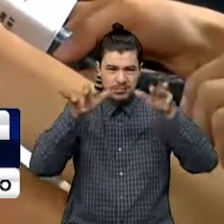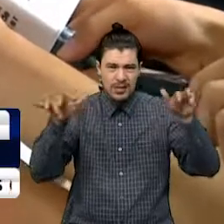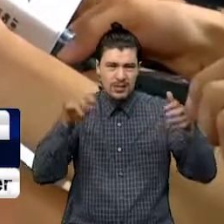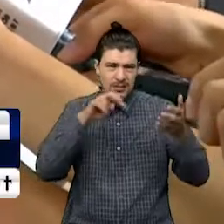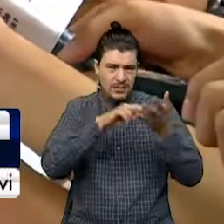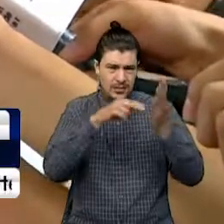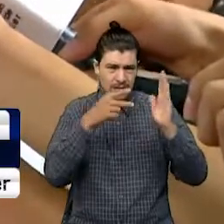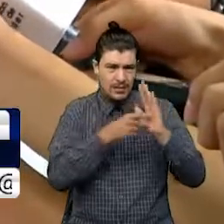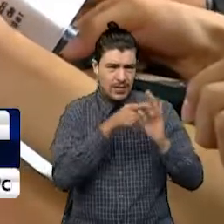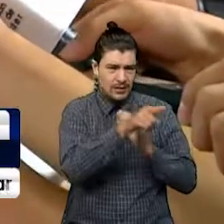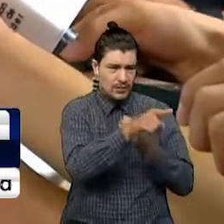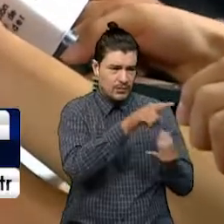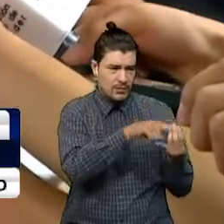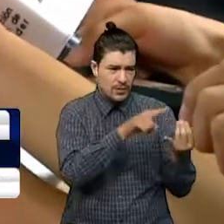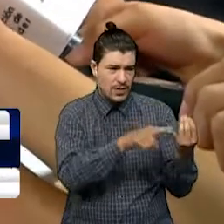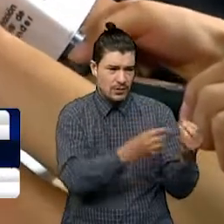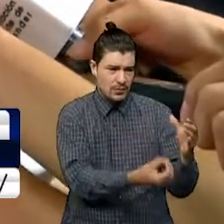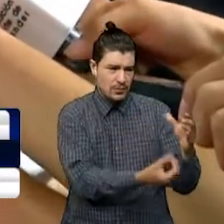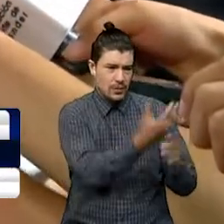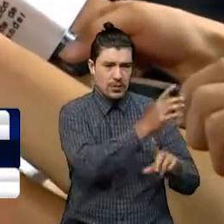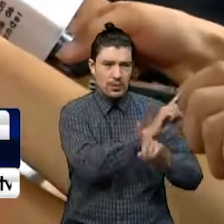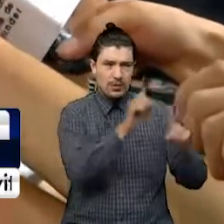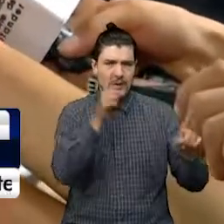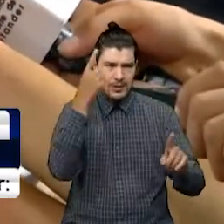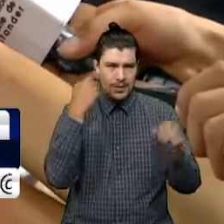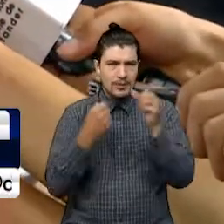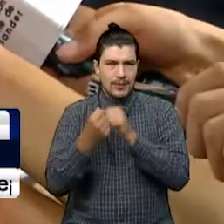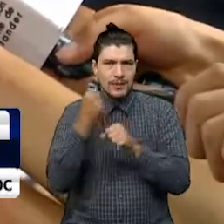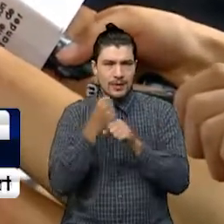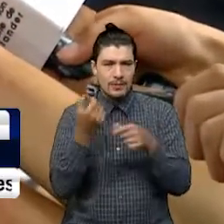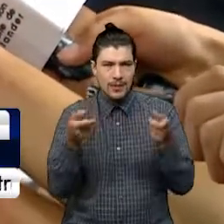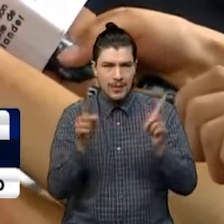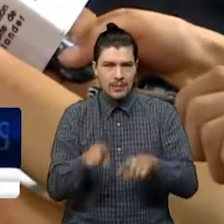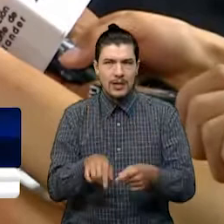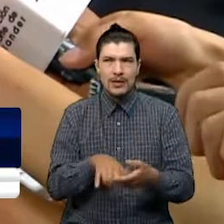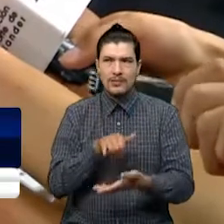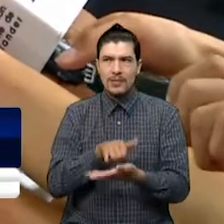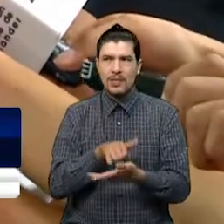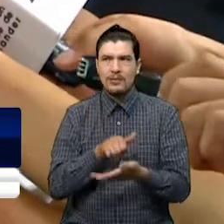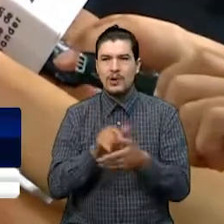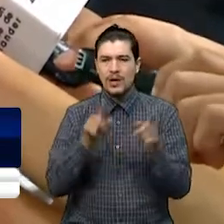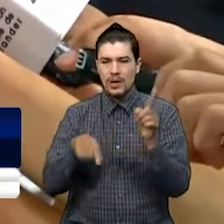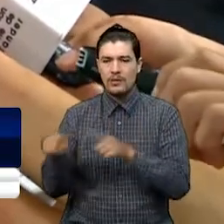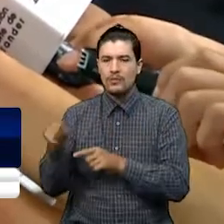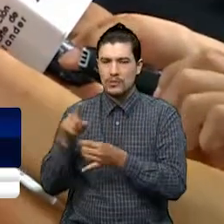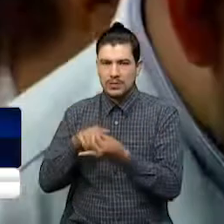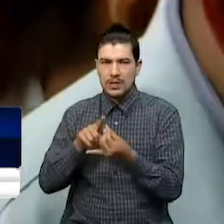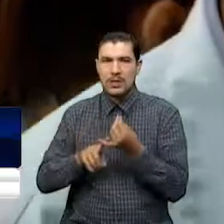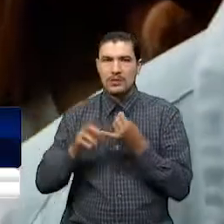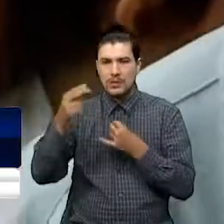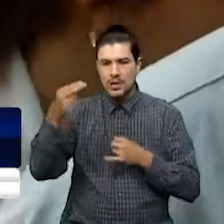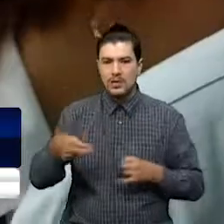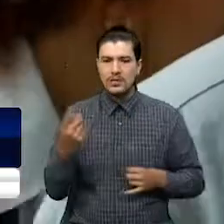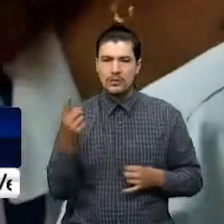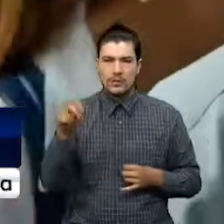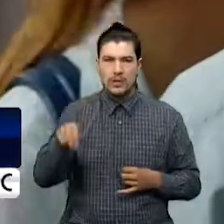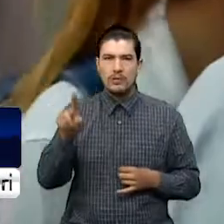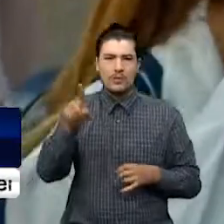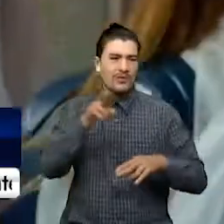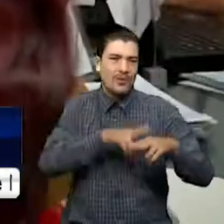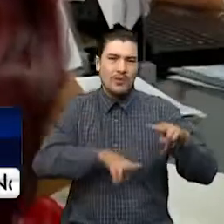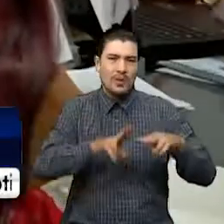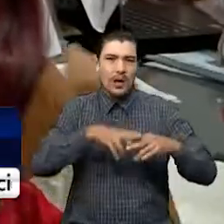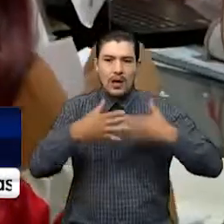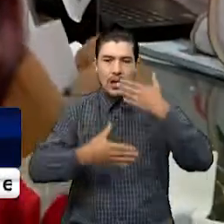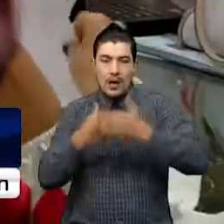este sea un caso aislado, que sea un caso nuevo. El año pasado también se presentaron unos casos de H1N1. En Cúcuta y el área